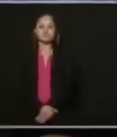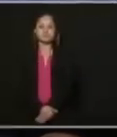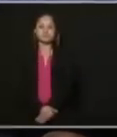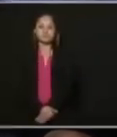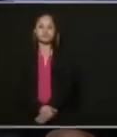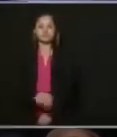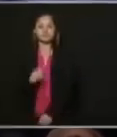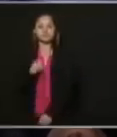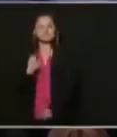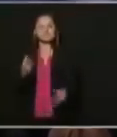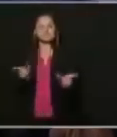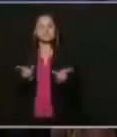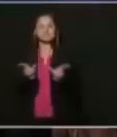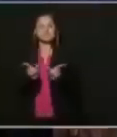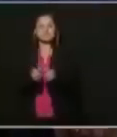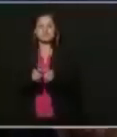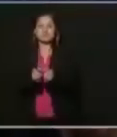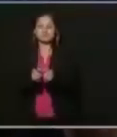Concluyo.